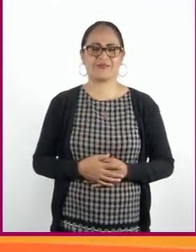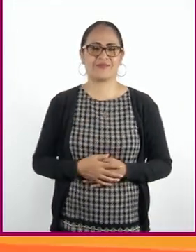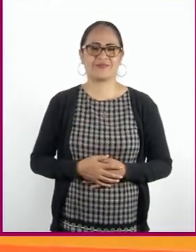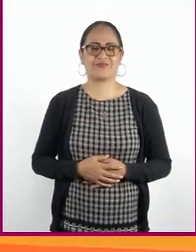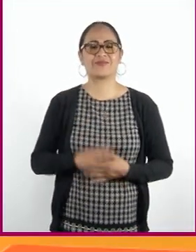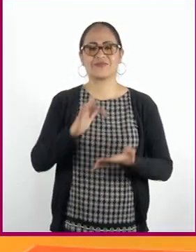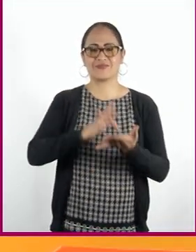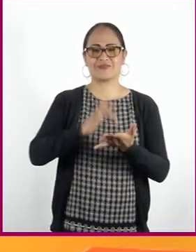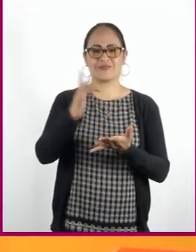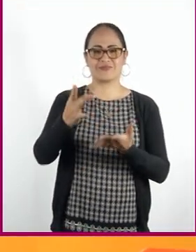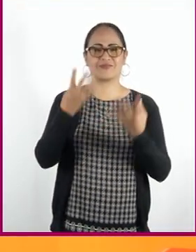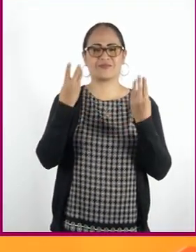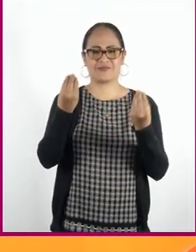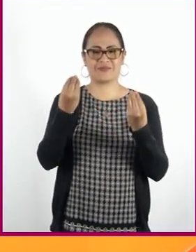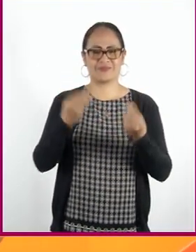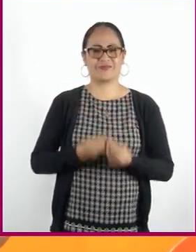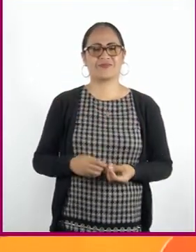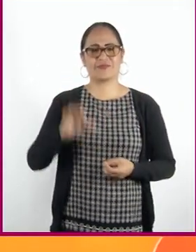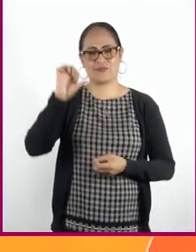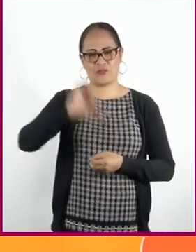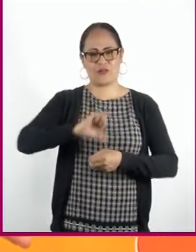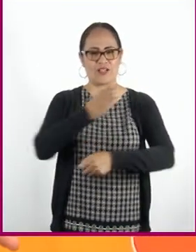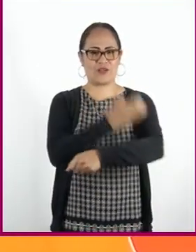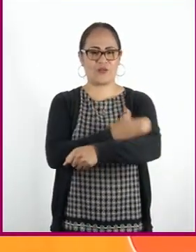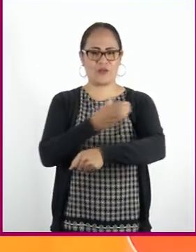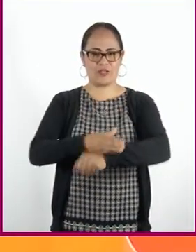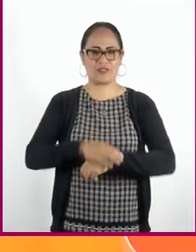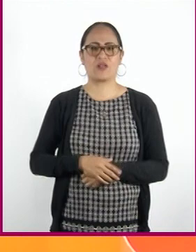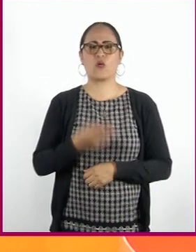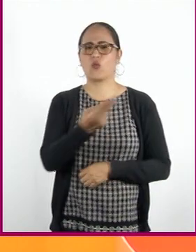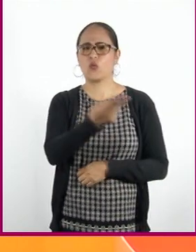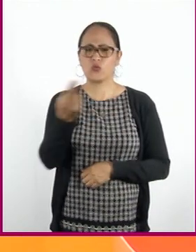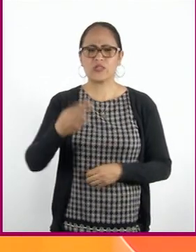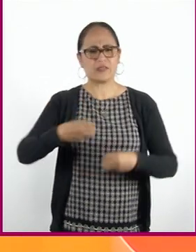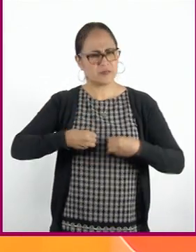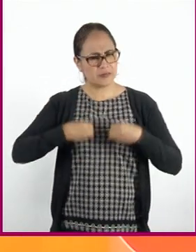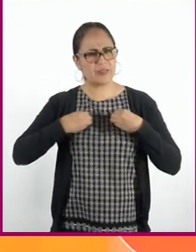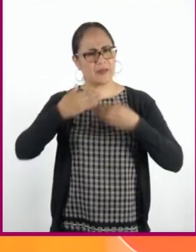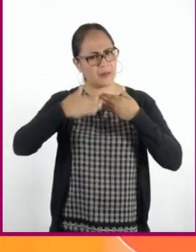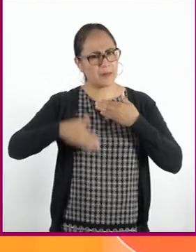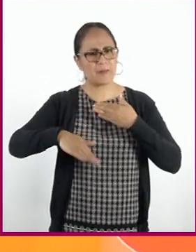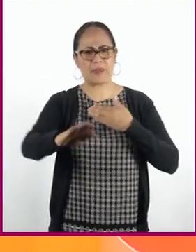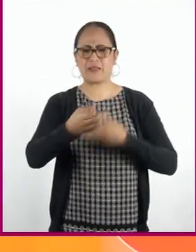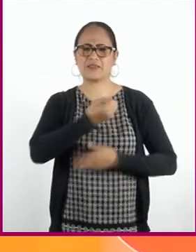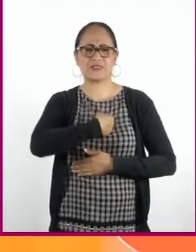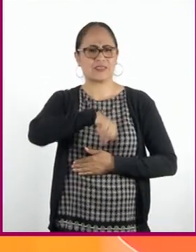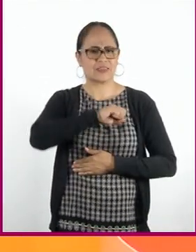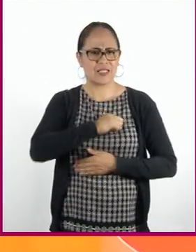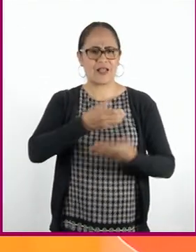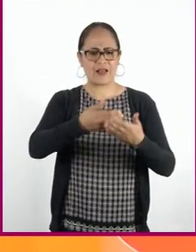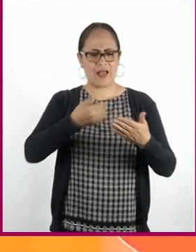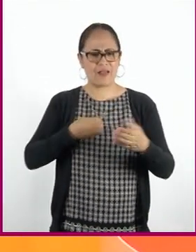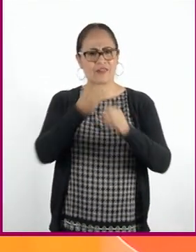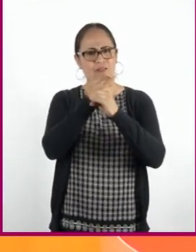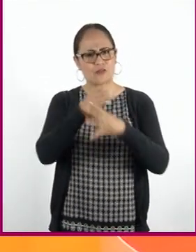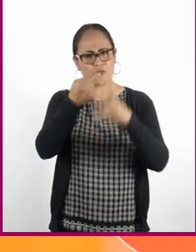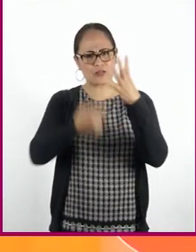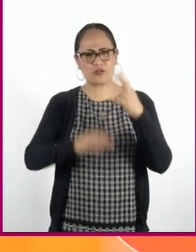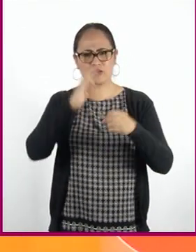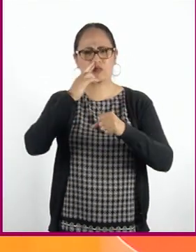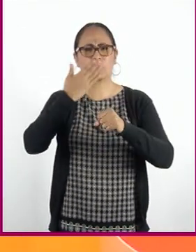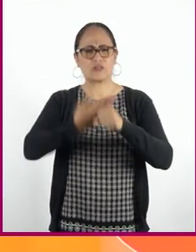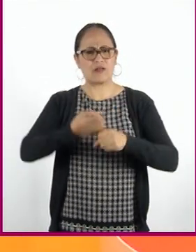Muchas gracias por acompañarnos, maestro Raúl. Disfruten de una vida plena, sana, informada, responsable,